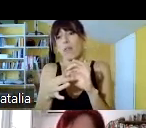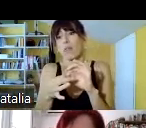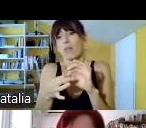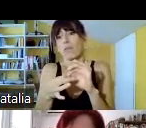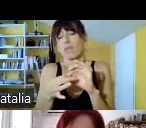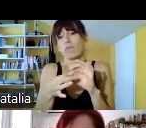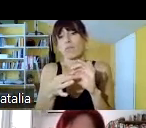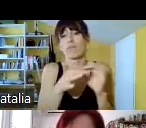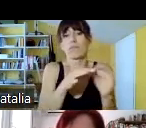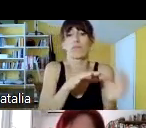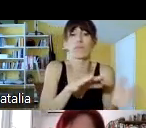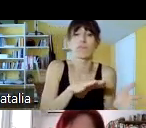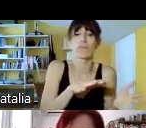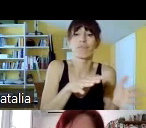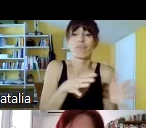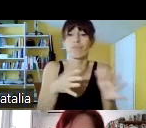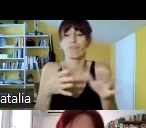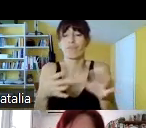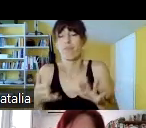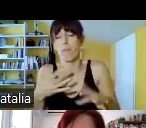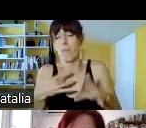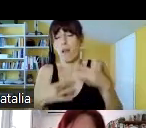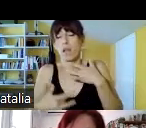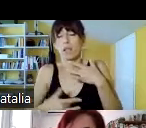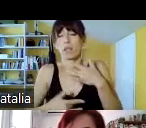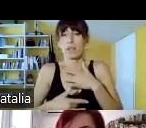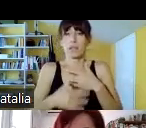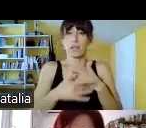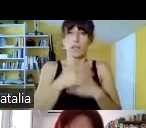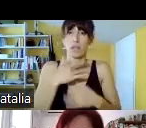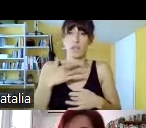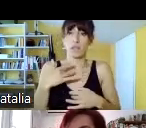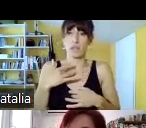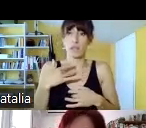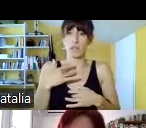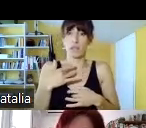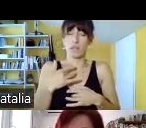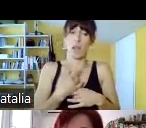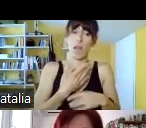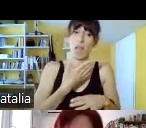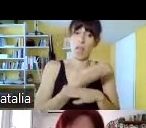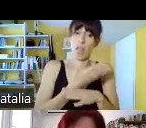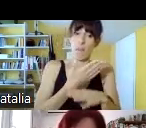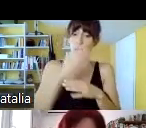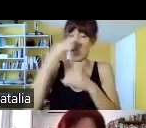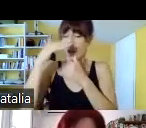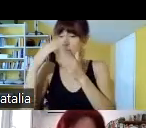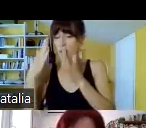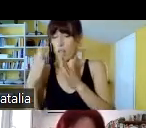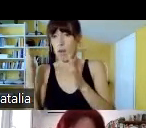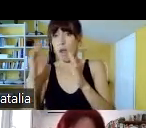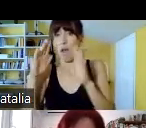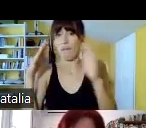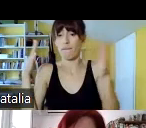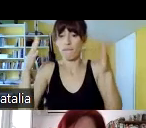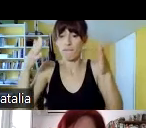trasladar malestares que tanto en la demanda como en la atención muchas veces se focalizan en lo